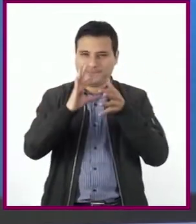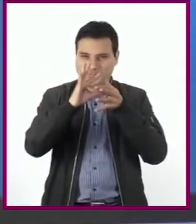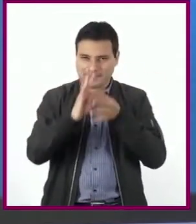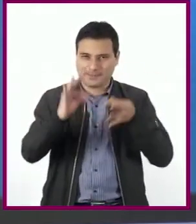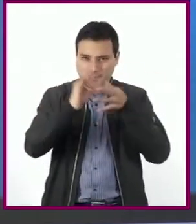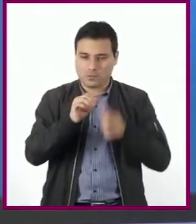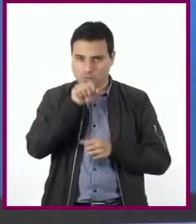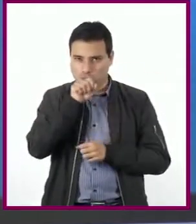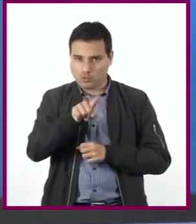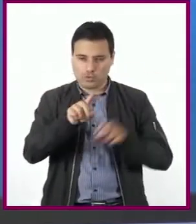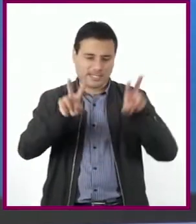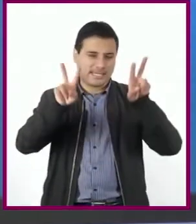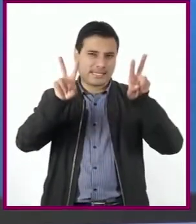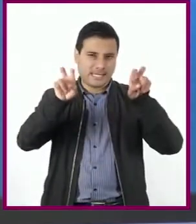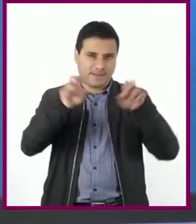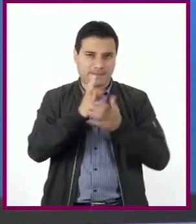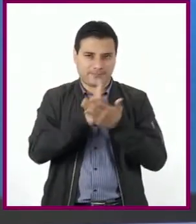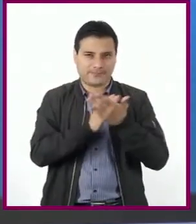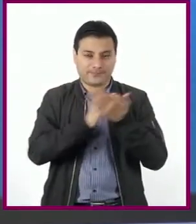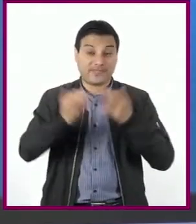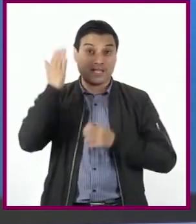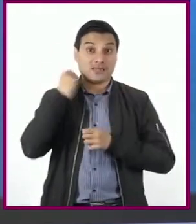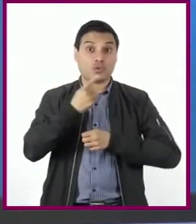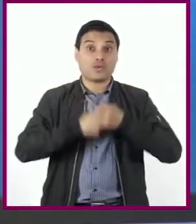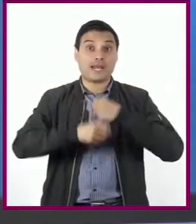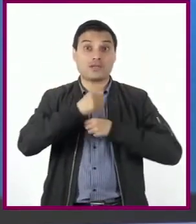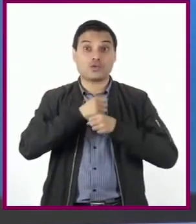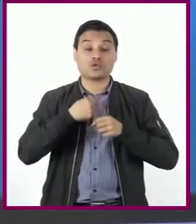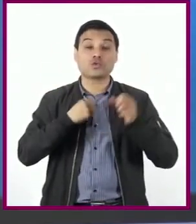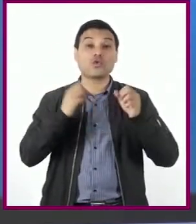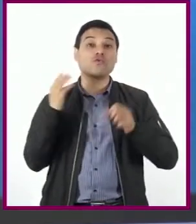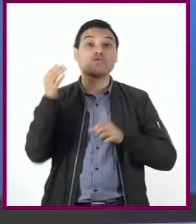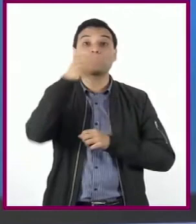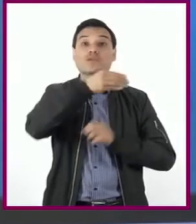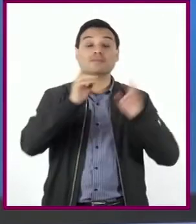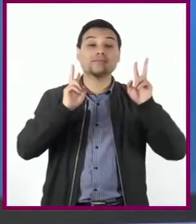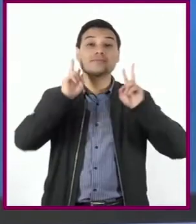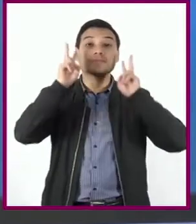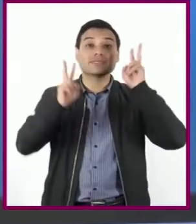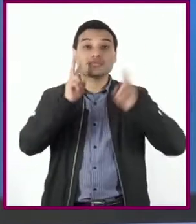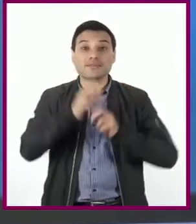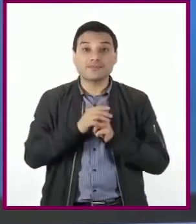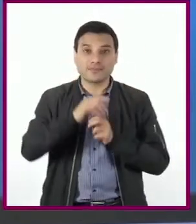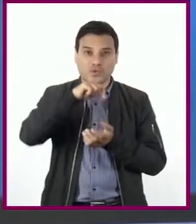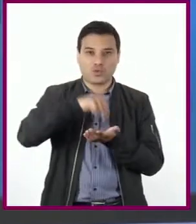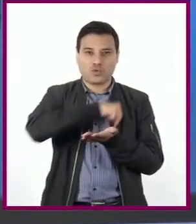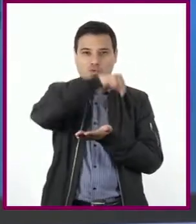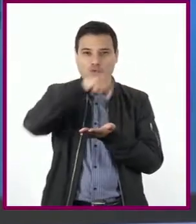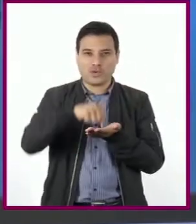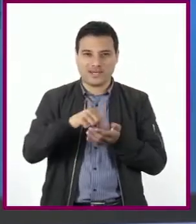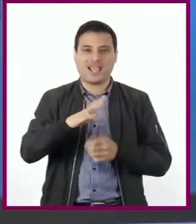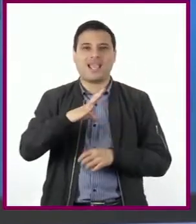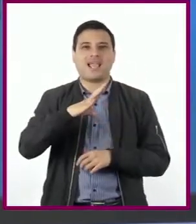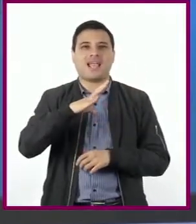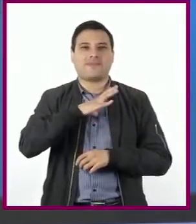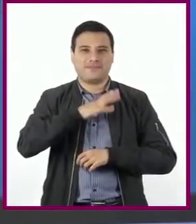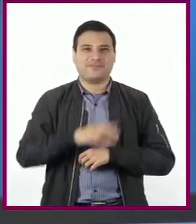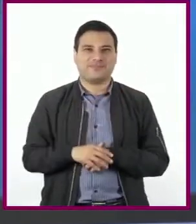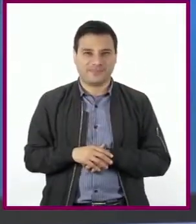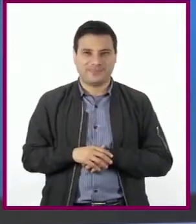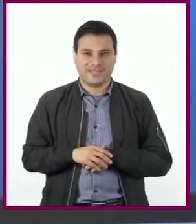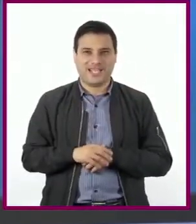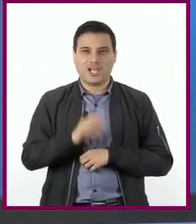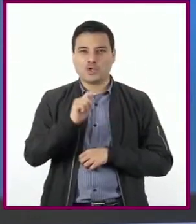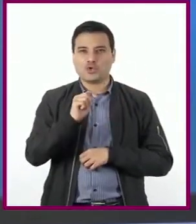con este contenido. El año pasado visité la zona arqueológica donde están los Atlantes de Tula, en